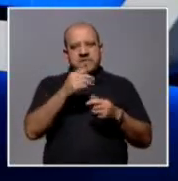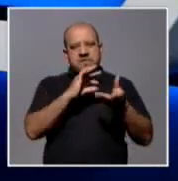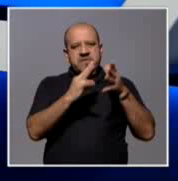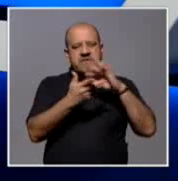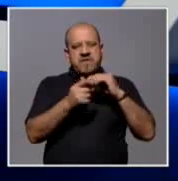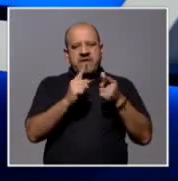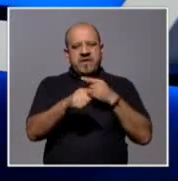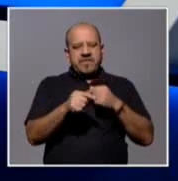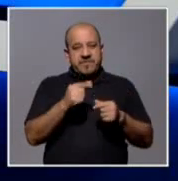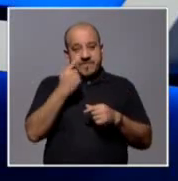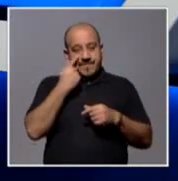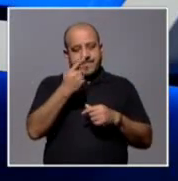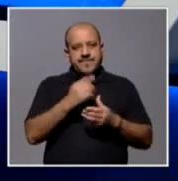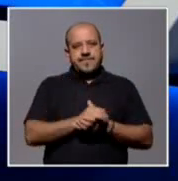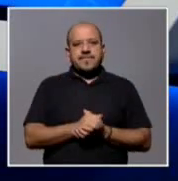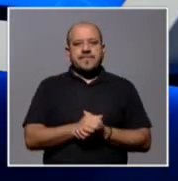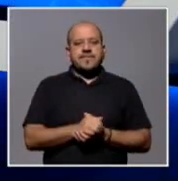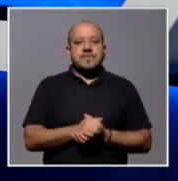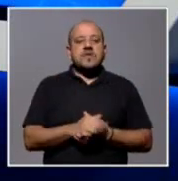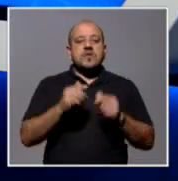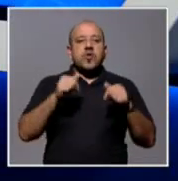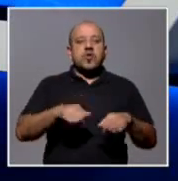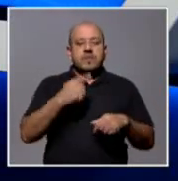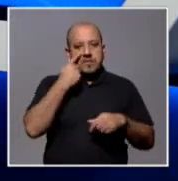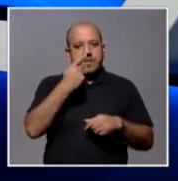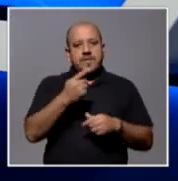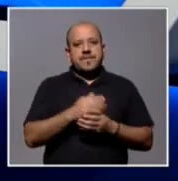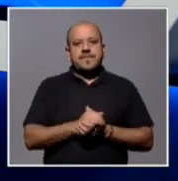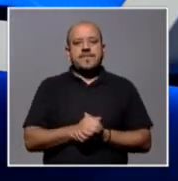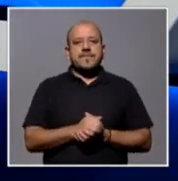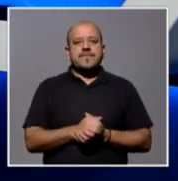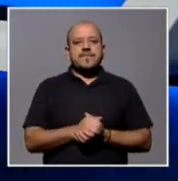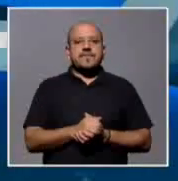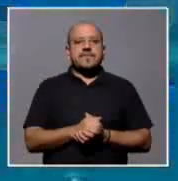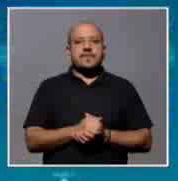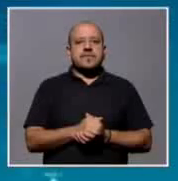conocer y eso las favoreció. Esta es la historia entonces del Retratos de hoy.